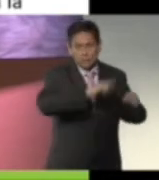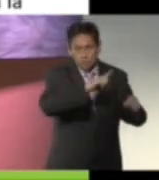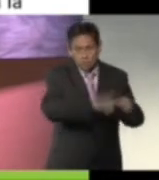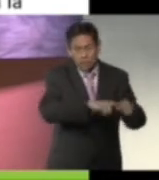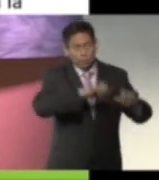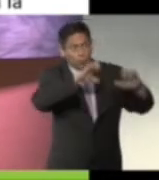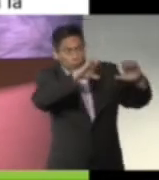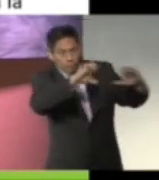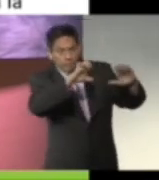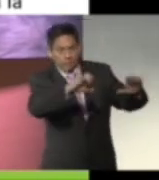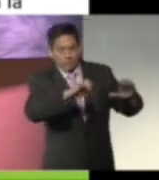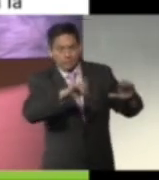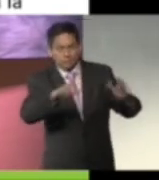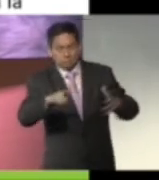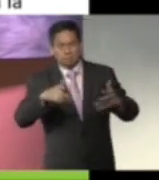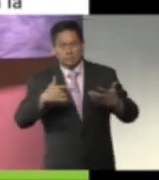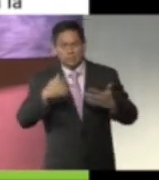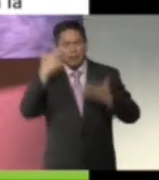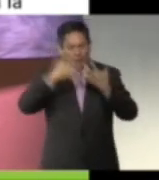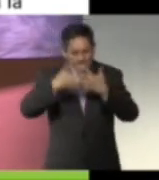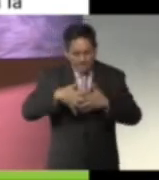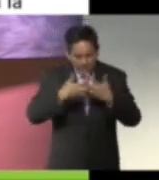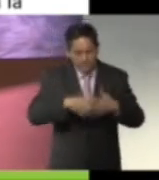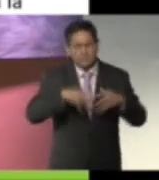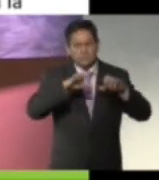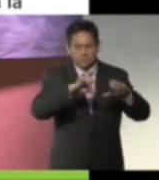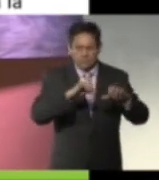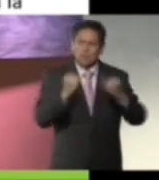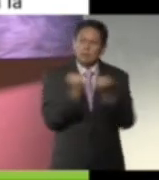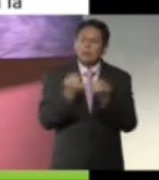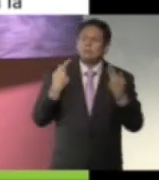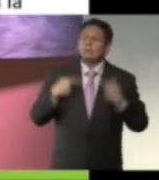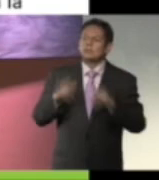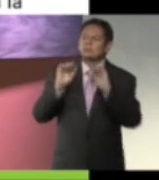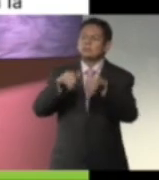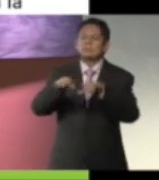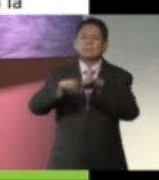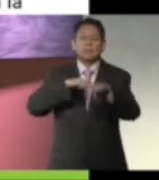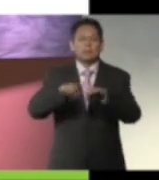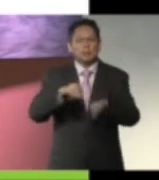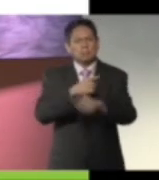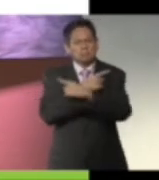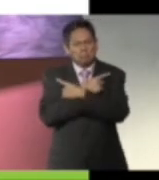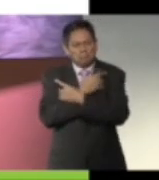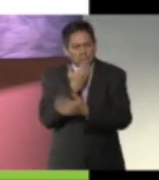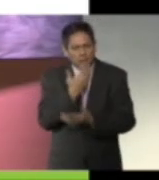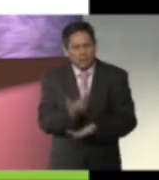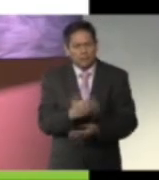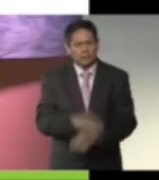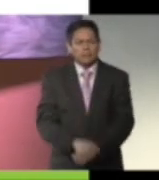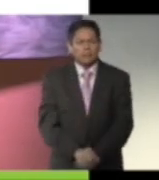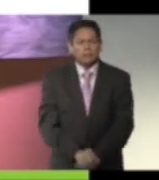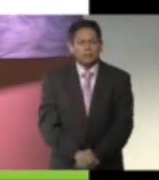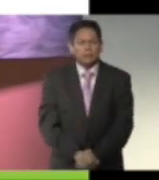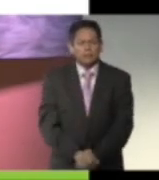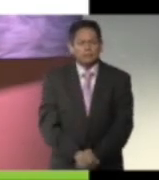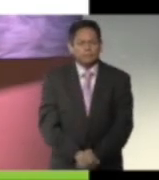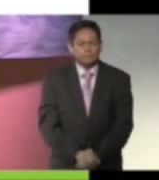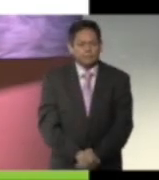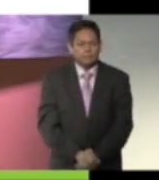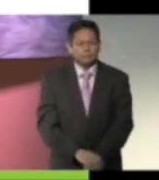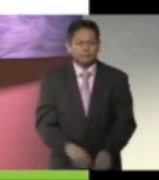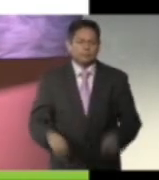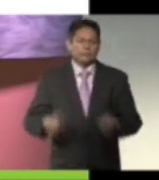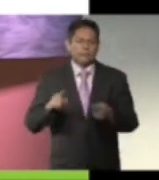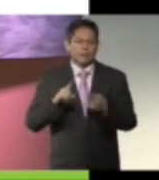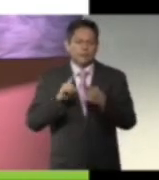decente. Lo que comentaba también la doctora Mina Lorena. Y luego, ¿qué tenemos?